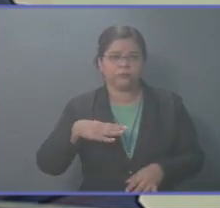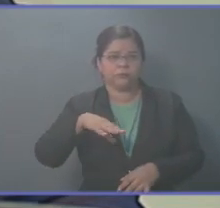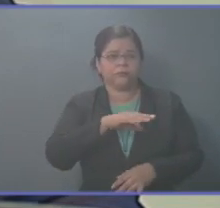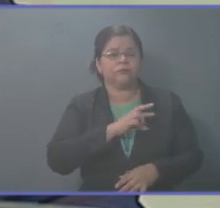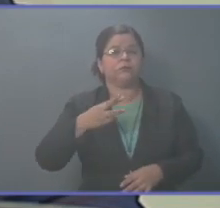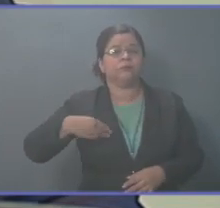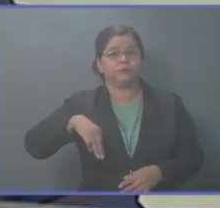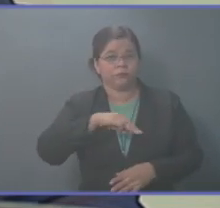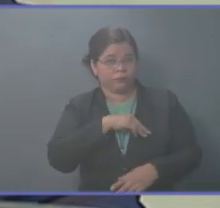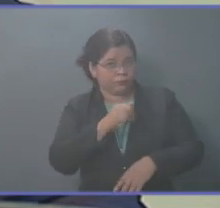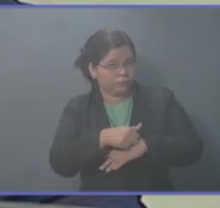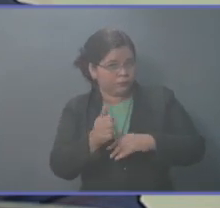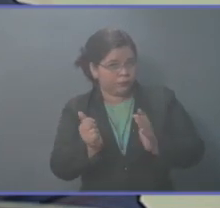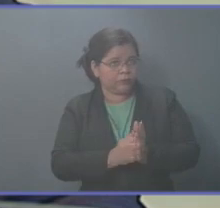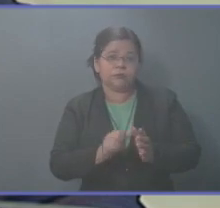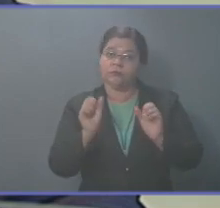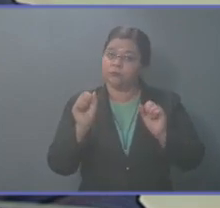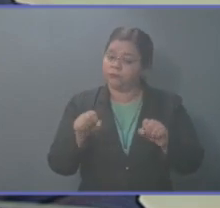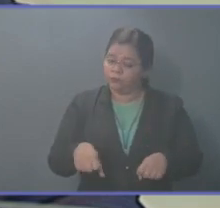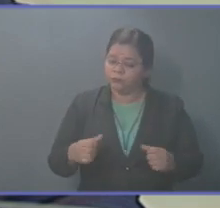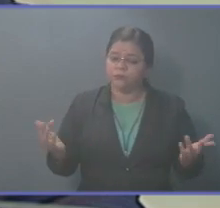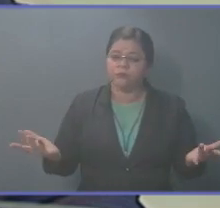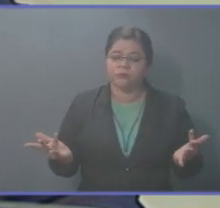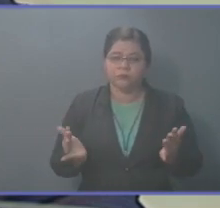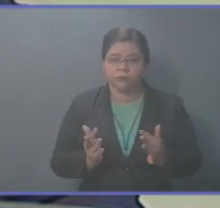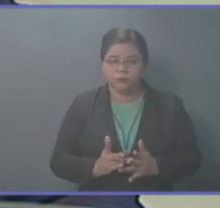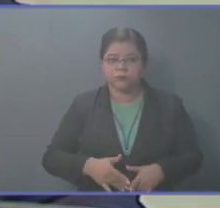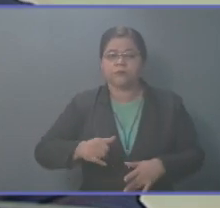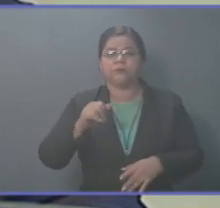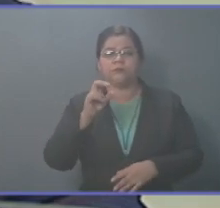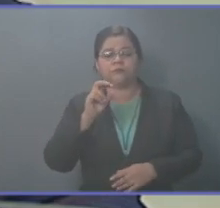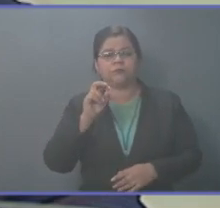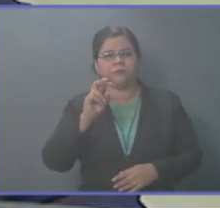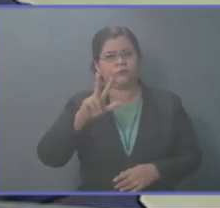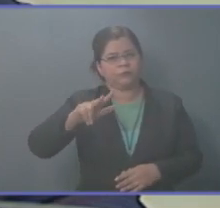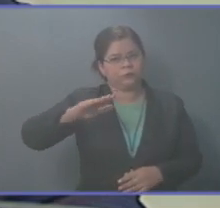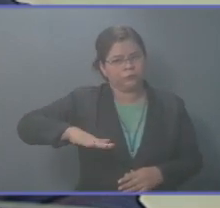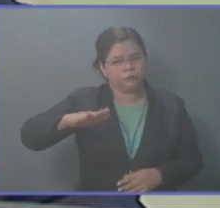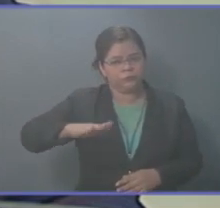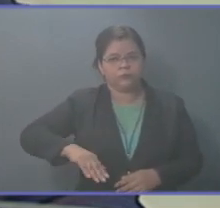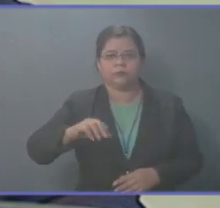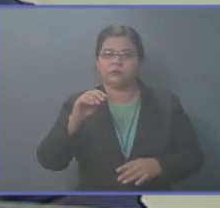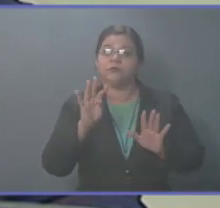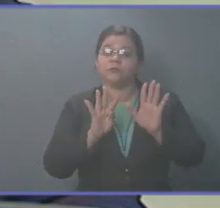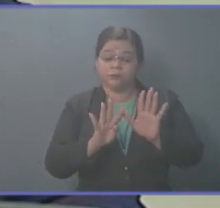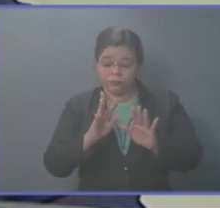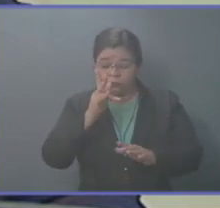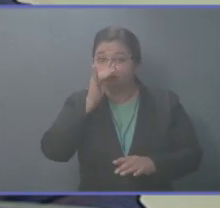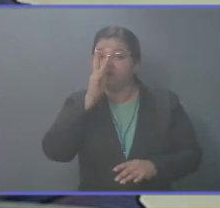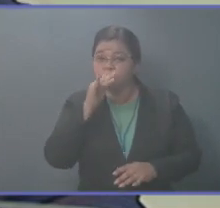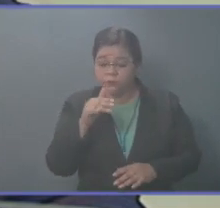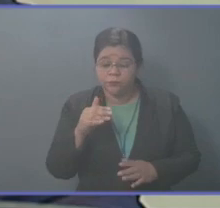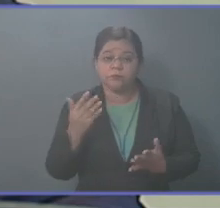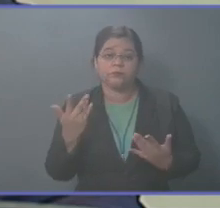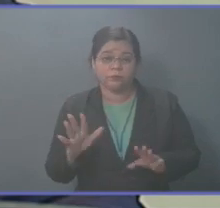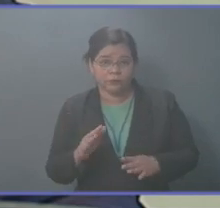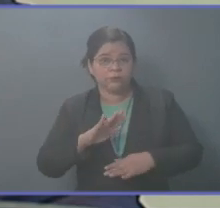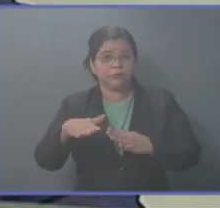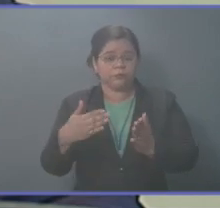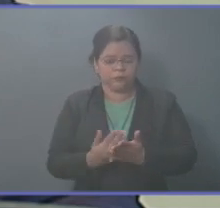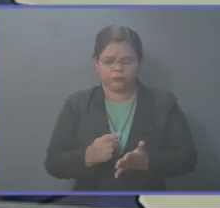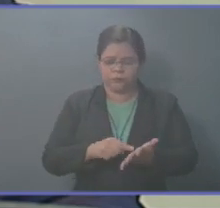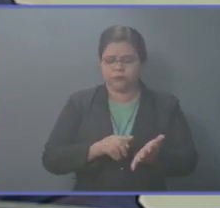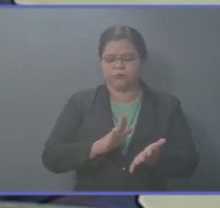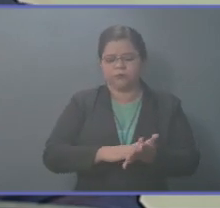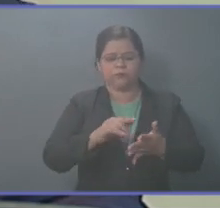para que la Asamblea Legislativa lleve a cabo una sesión extraordinaria a las 15 horas del 9 de febrero de 2020. Argumentan que la apariencia de un buen derecho